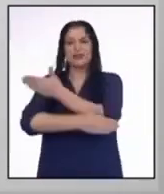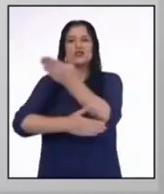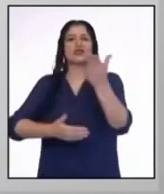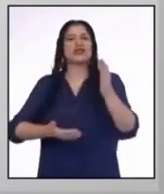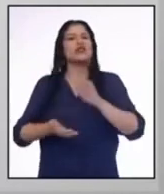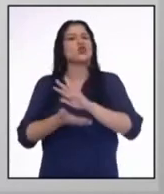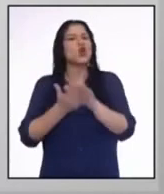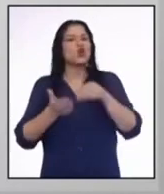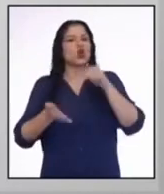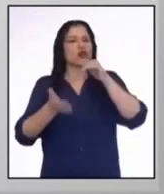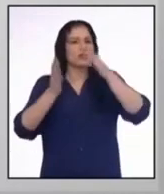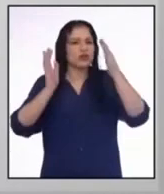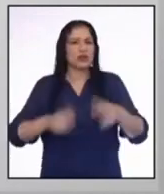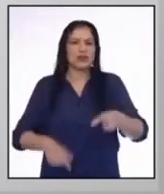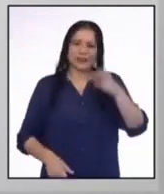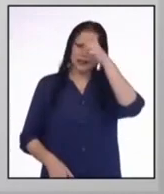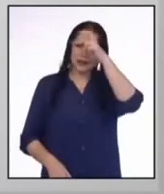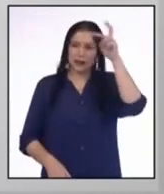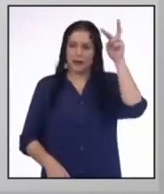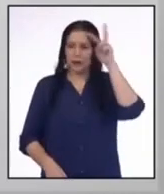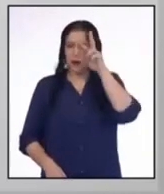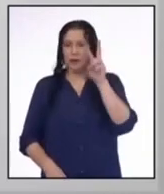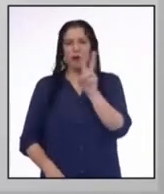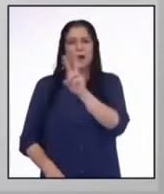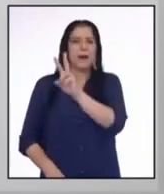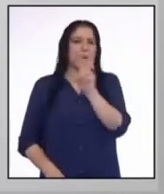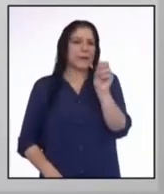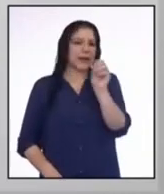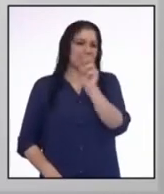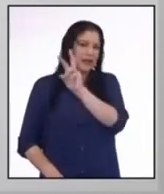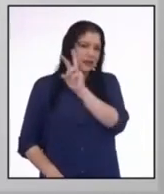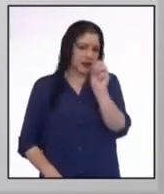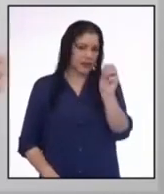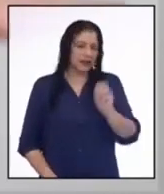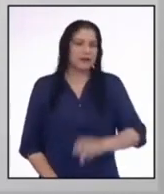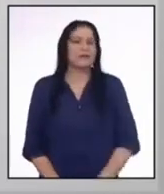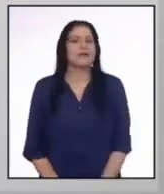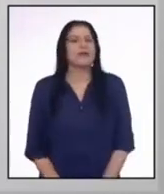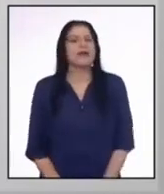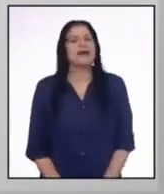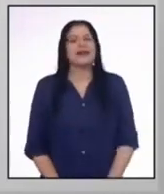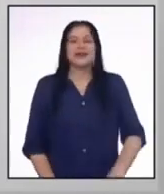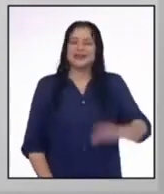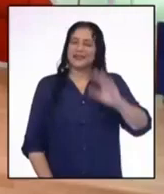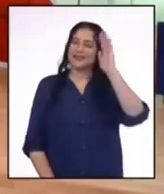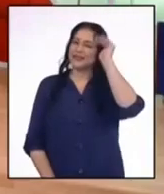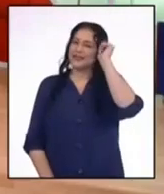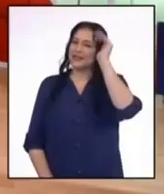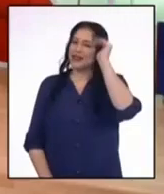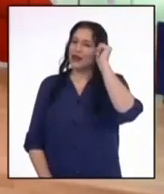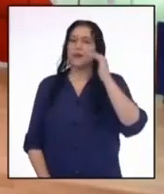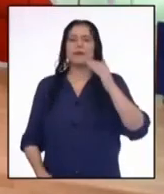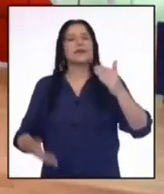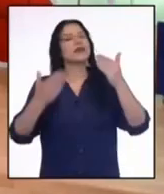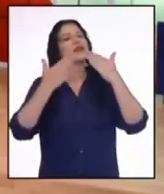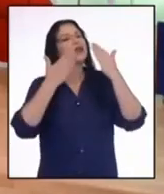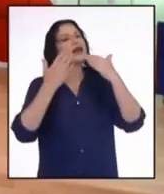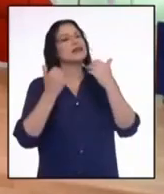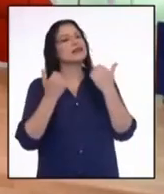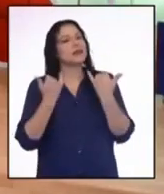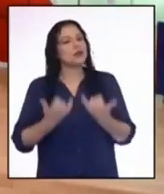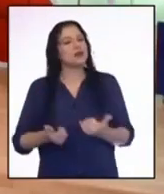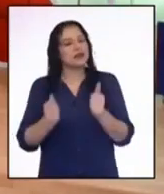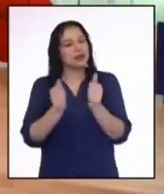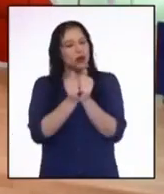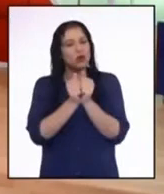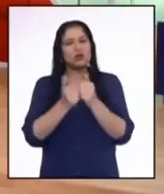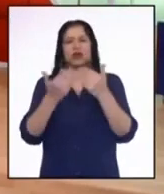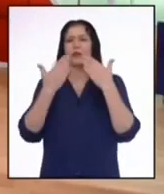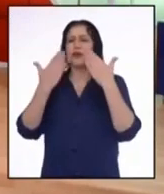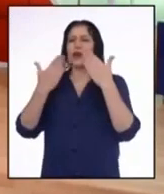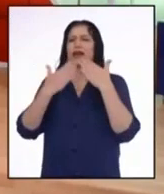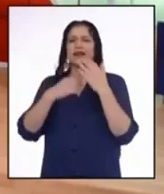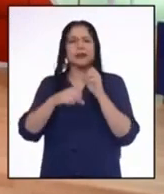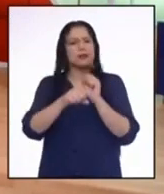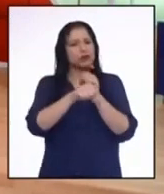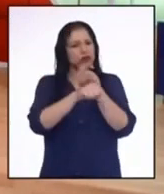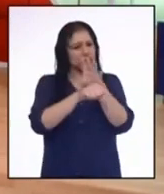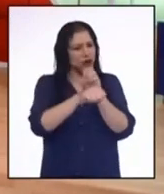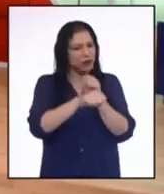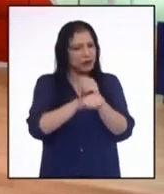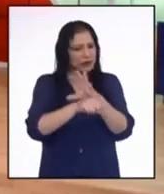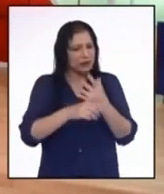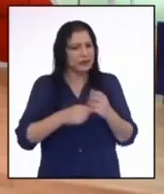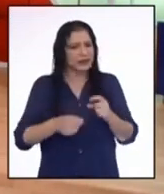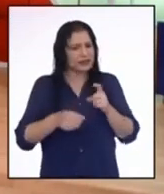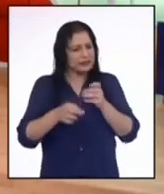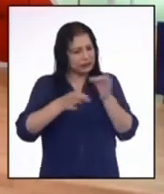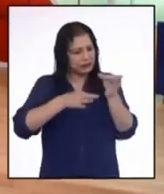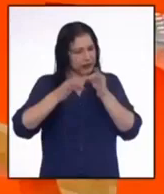nuestros estudiantes de la promoción 2020. ¡Chao! Gracias por acompañarnos. Muchas gracias por sus recomendaciones